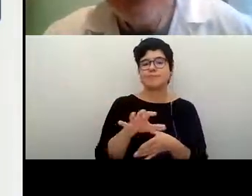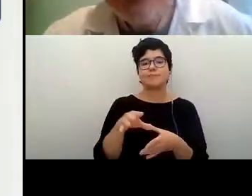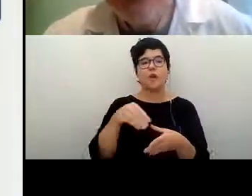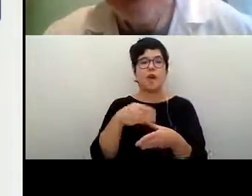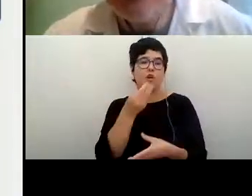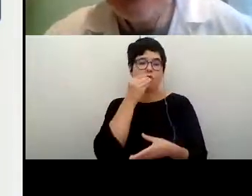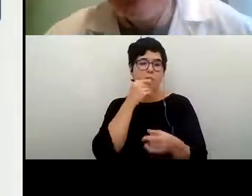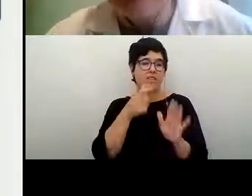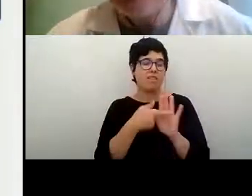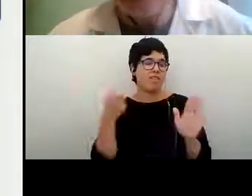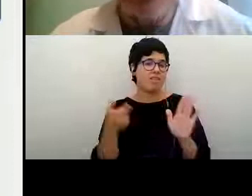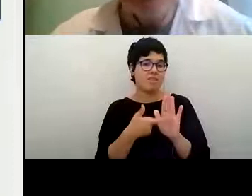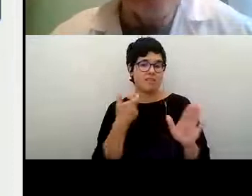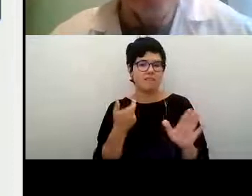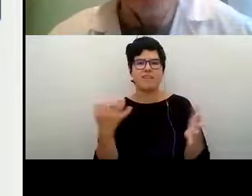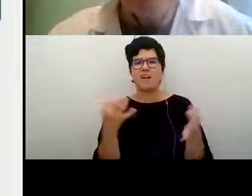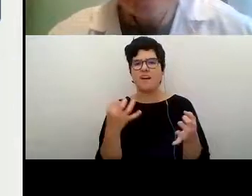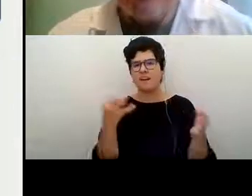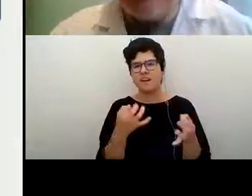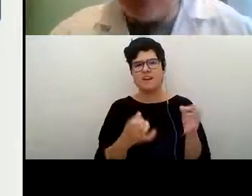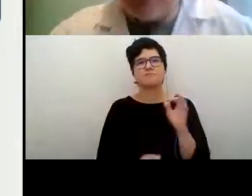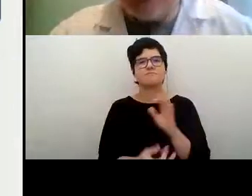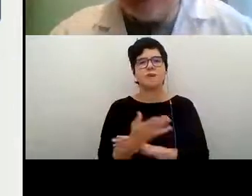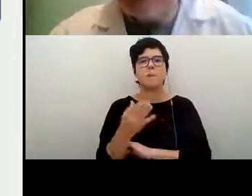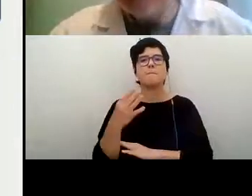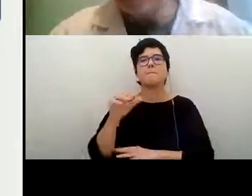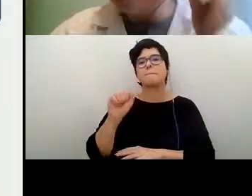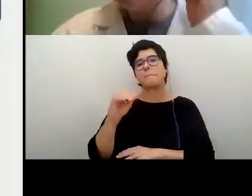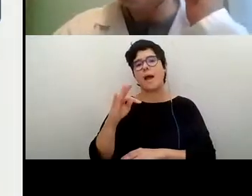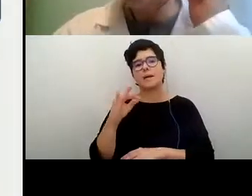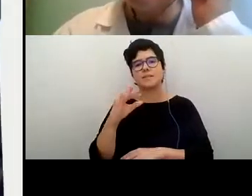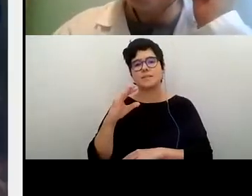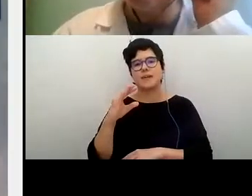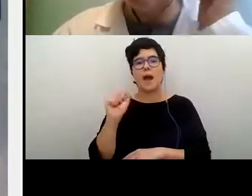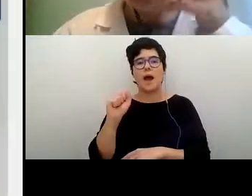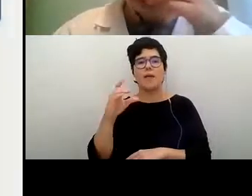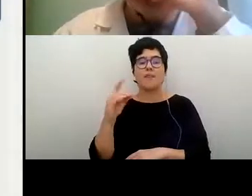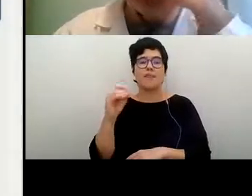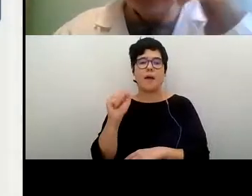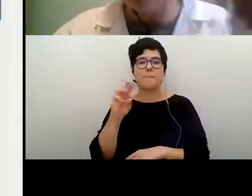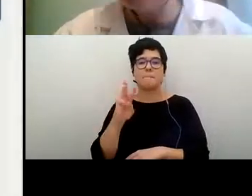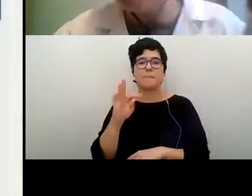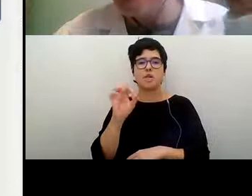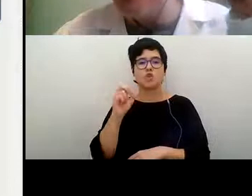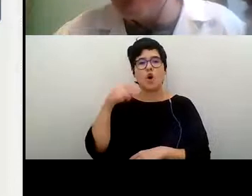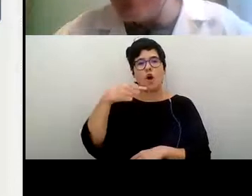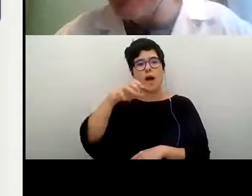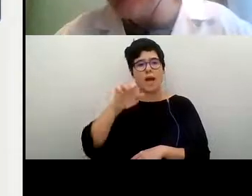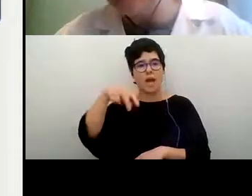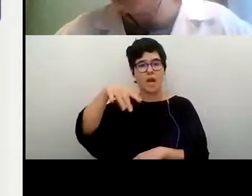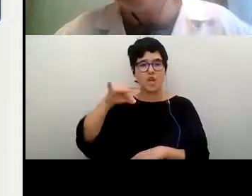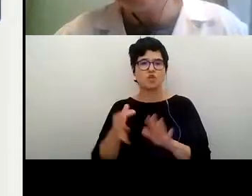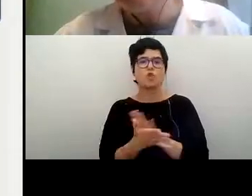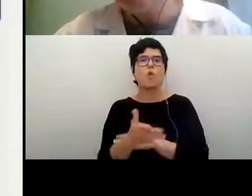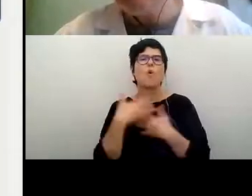denominados activos adaptógenos, principios activos adaptógenos. Entre los principios activos adaptógenos, los más conocidos quizás son el